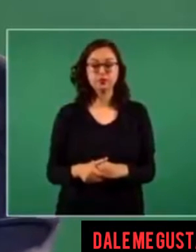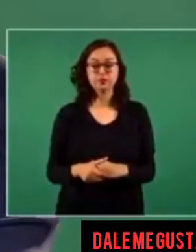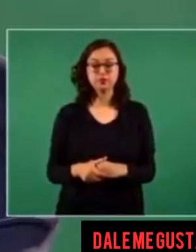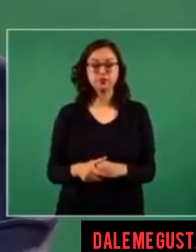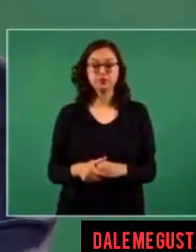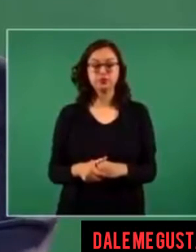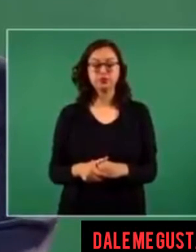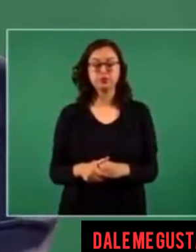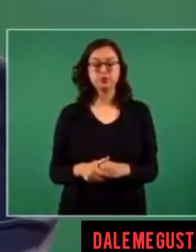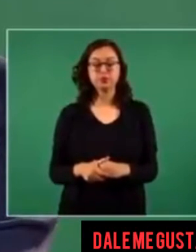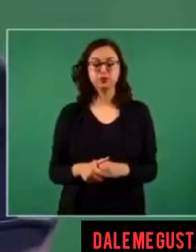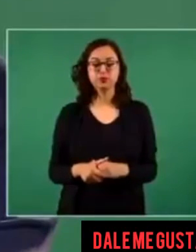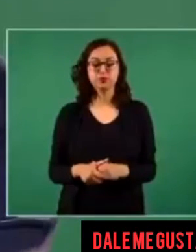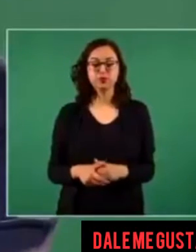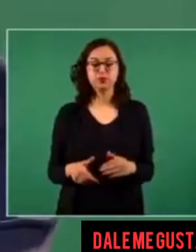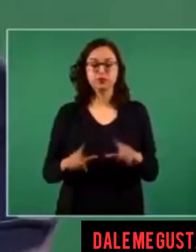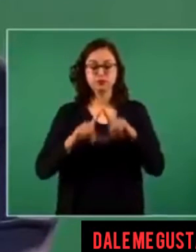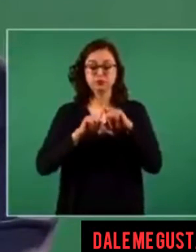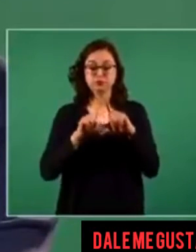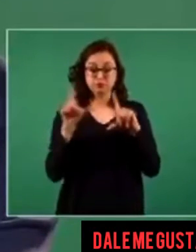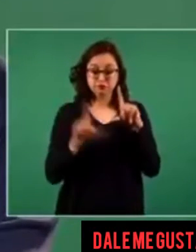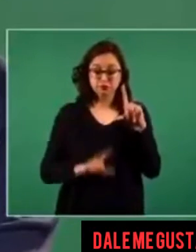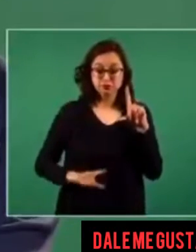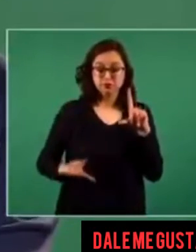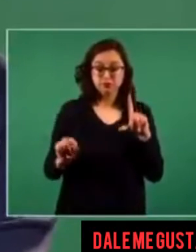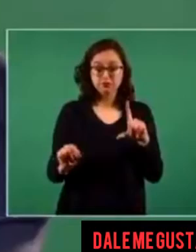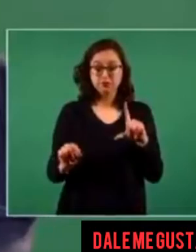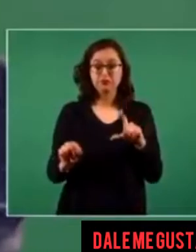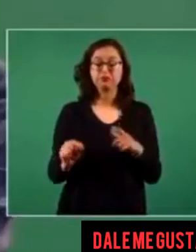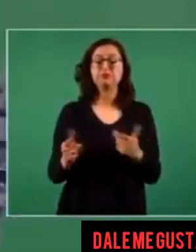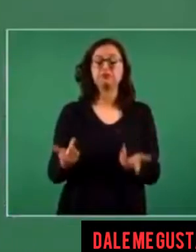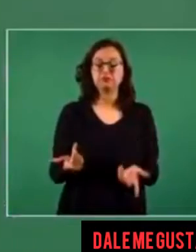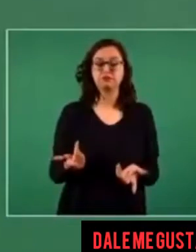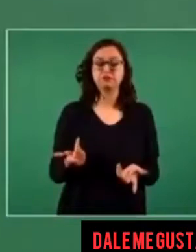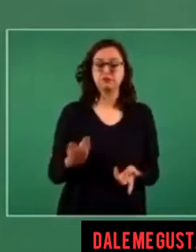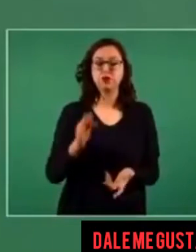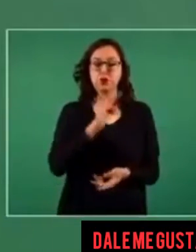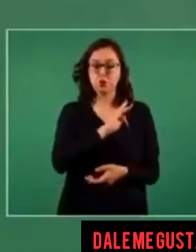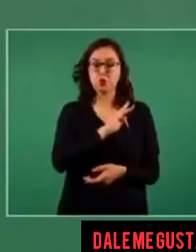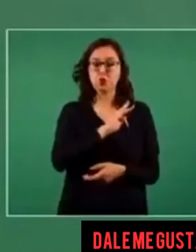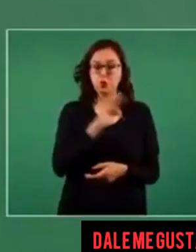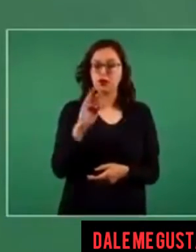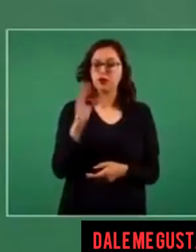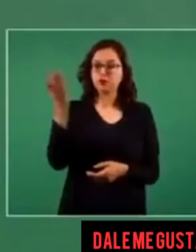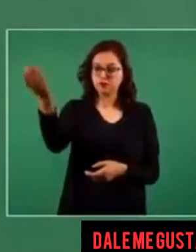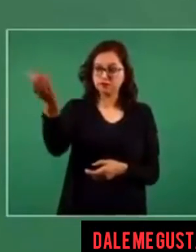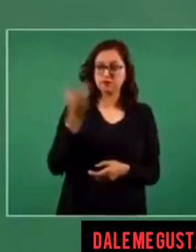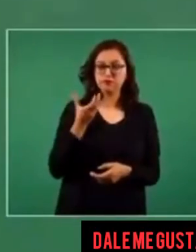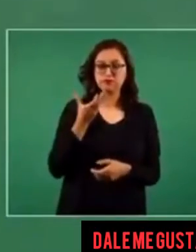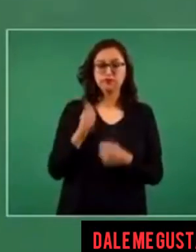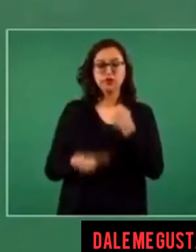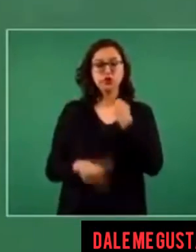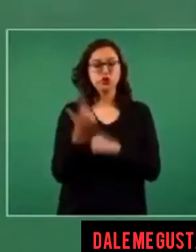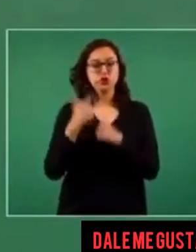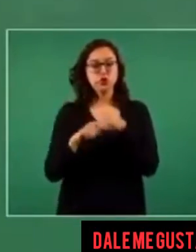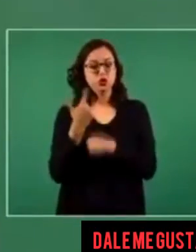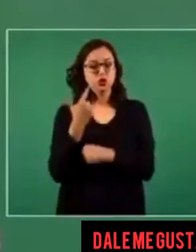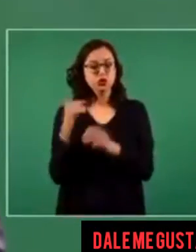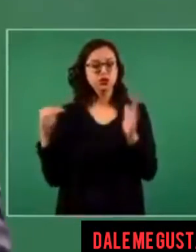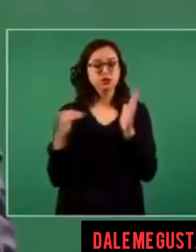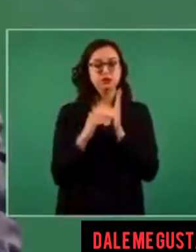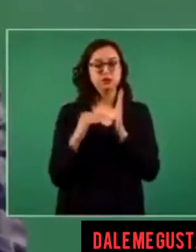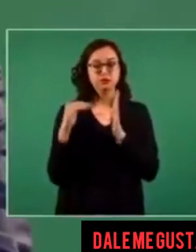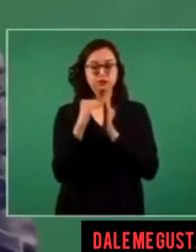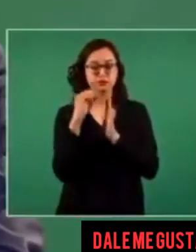En el caso de México, le corresponden alrededor de 12 mil millones de dólares.